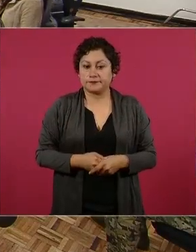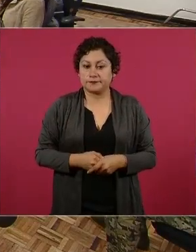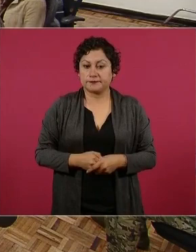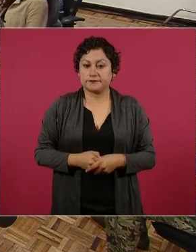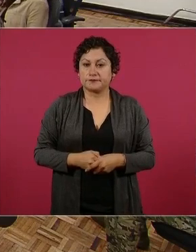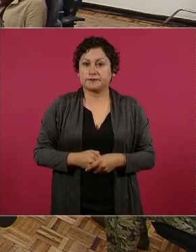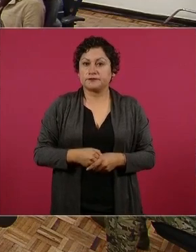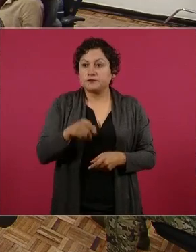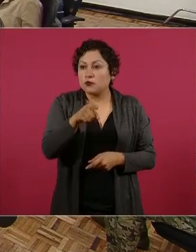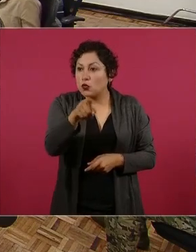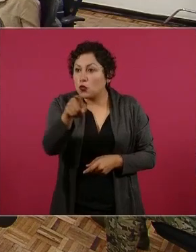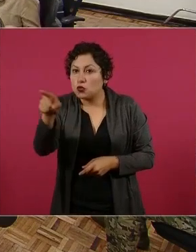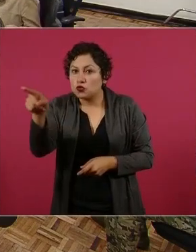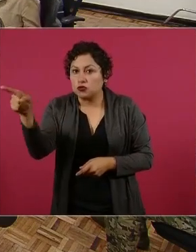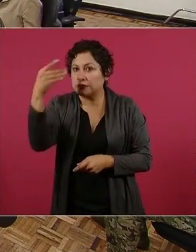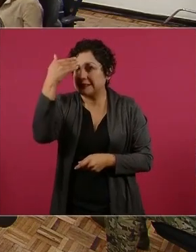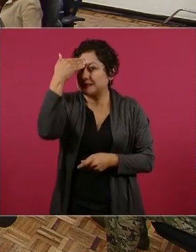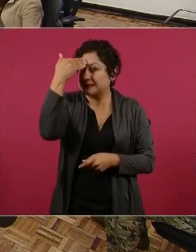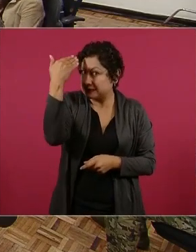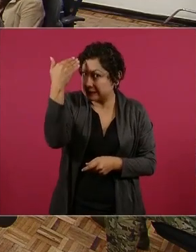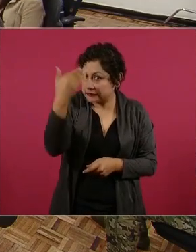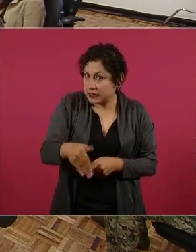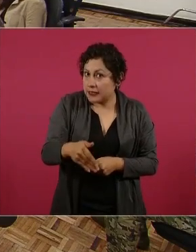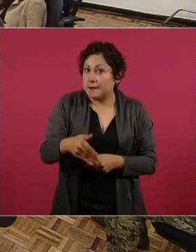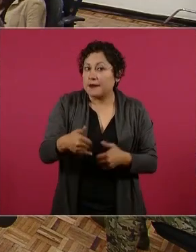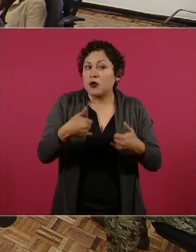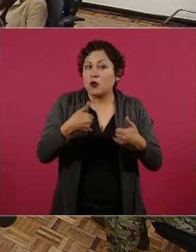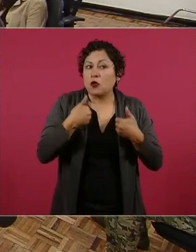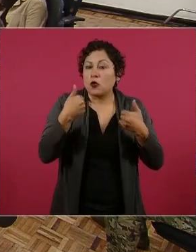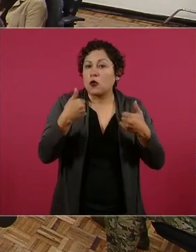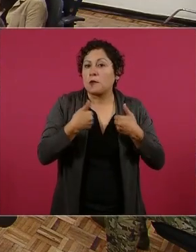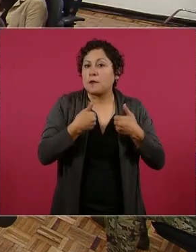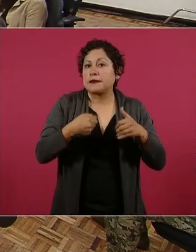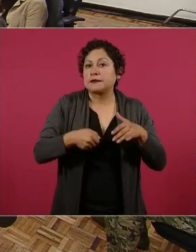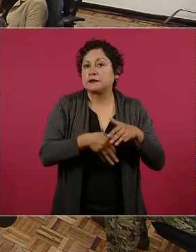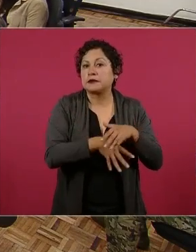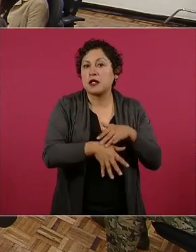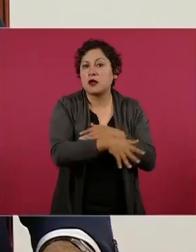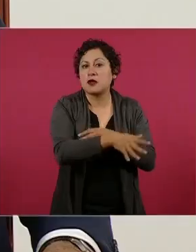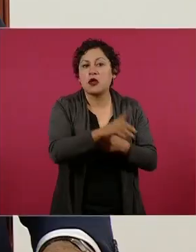si saben dónde pueden estar los jóvenes,